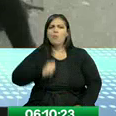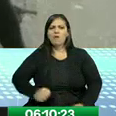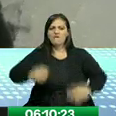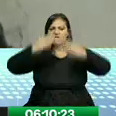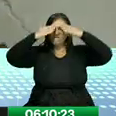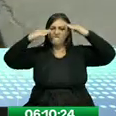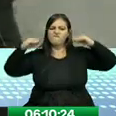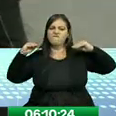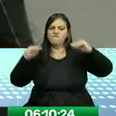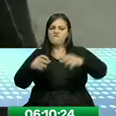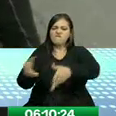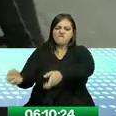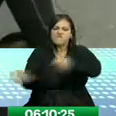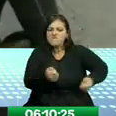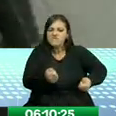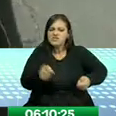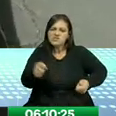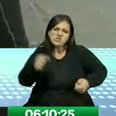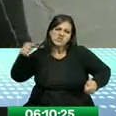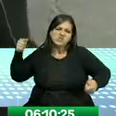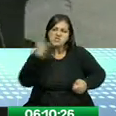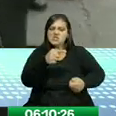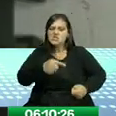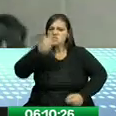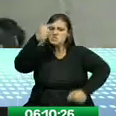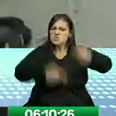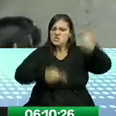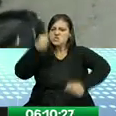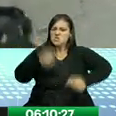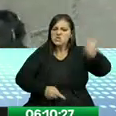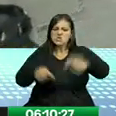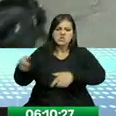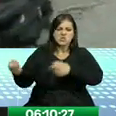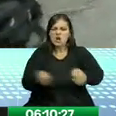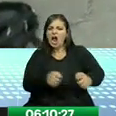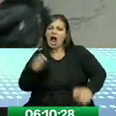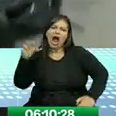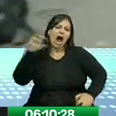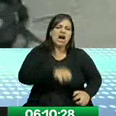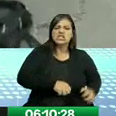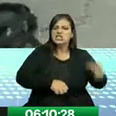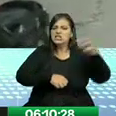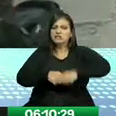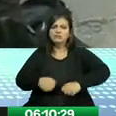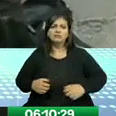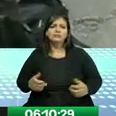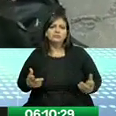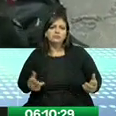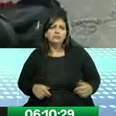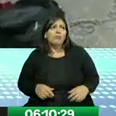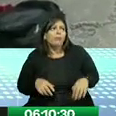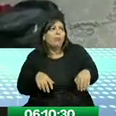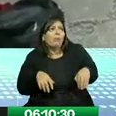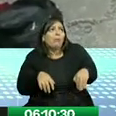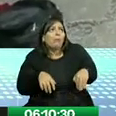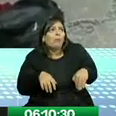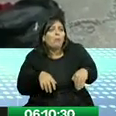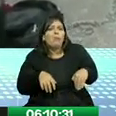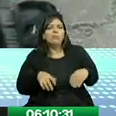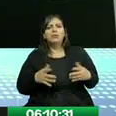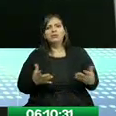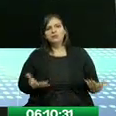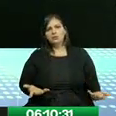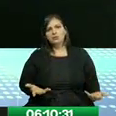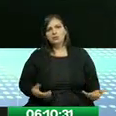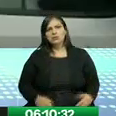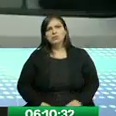malévolos, maquiavélicos. Miserables. ¿Qué culpa tenía este perrito? Él al final le dijeron, ataca. Claro, y él atacó porque no sabía que los